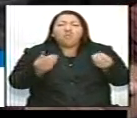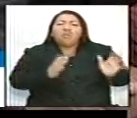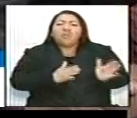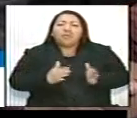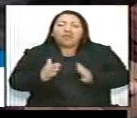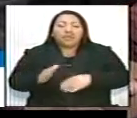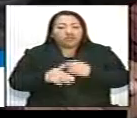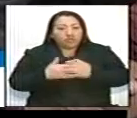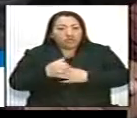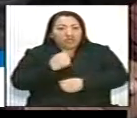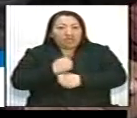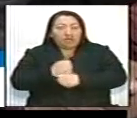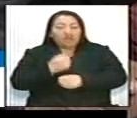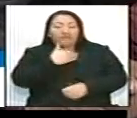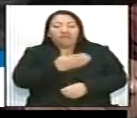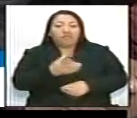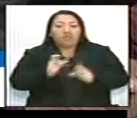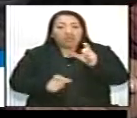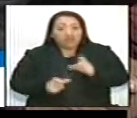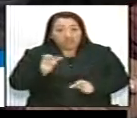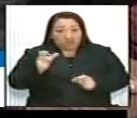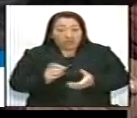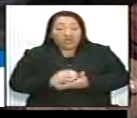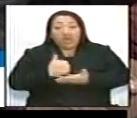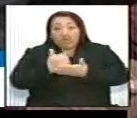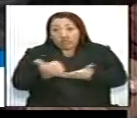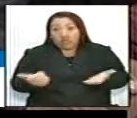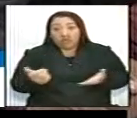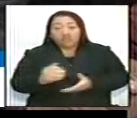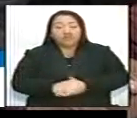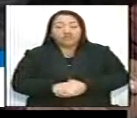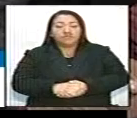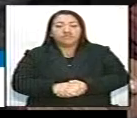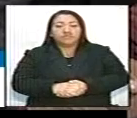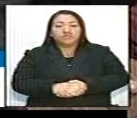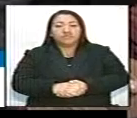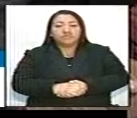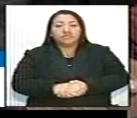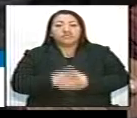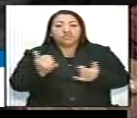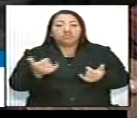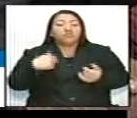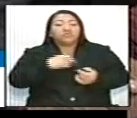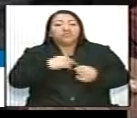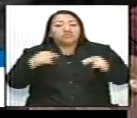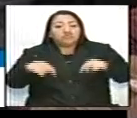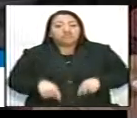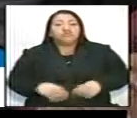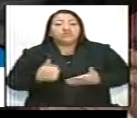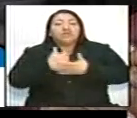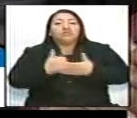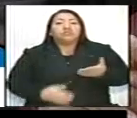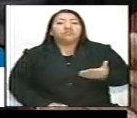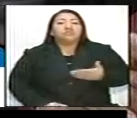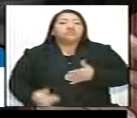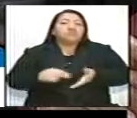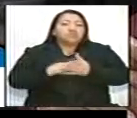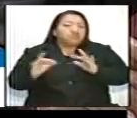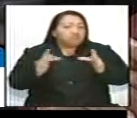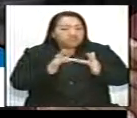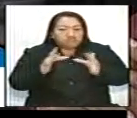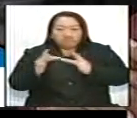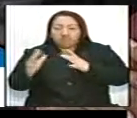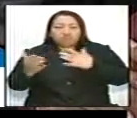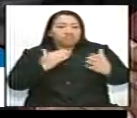de las políticas en beneficio de los ciudadanos. Y por eso es que estamos aquí contribuyendo, ayudando, haciendo